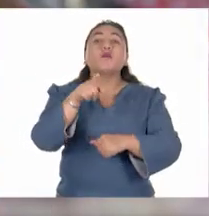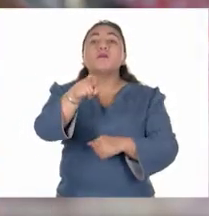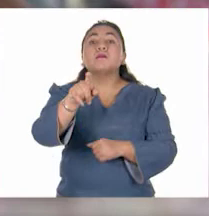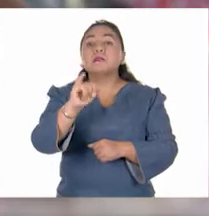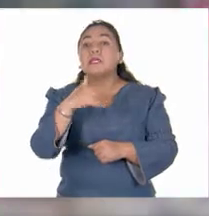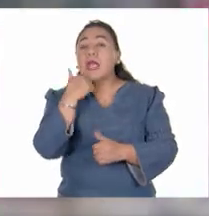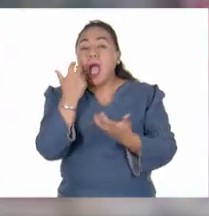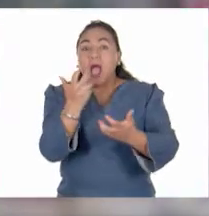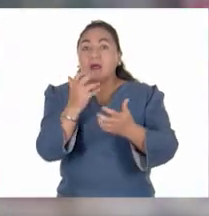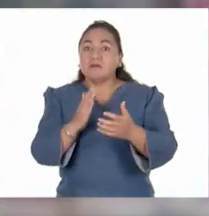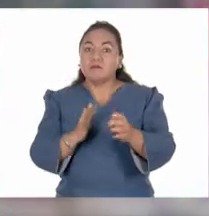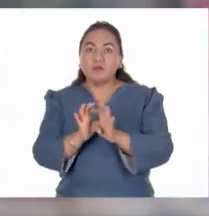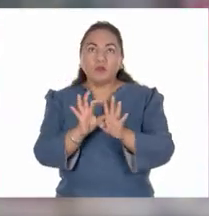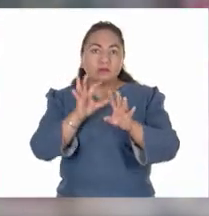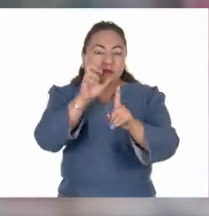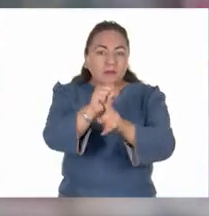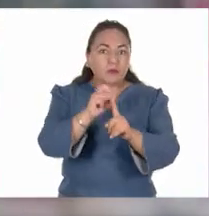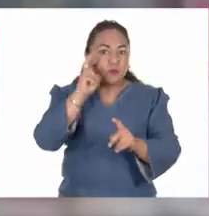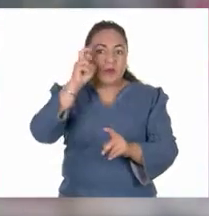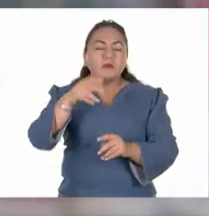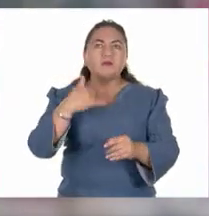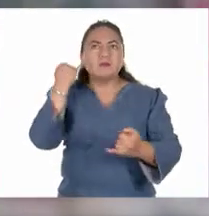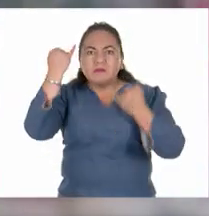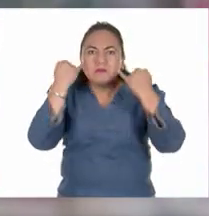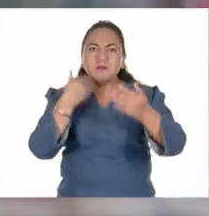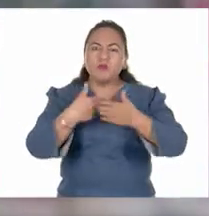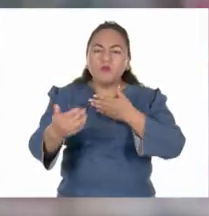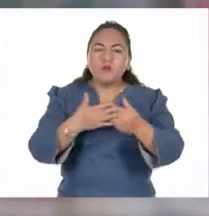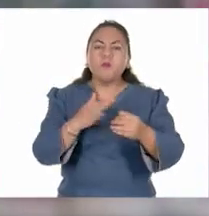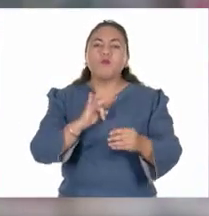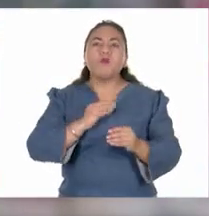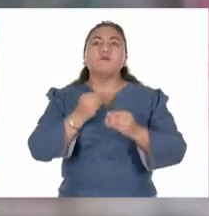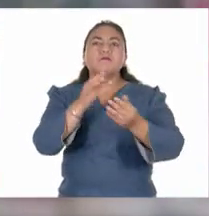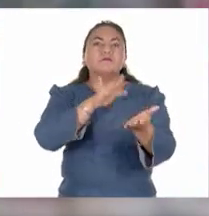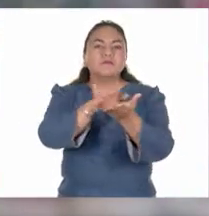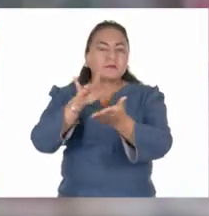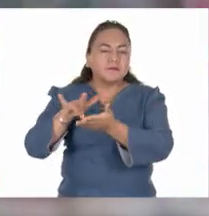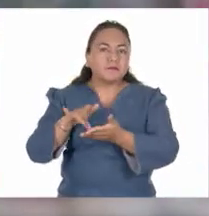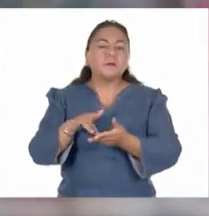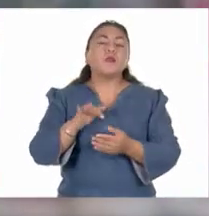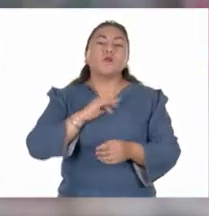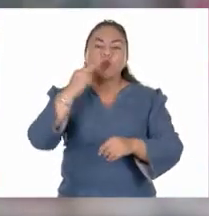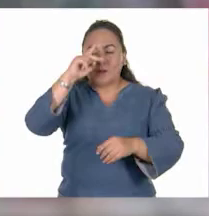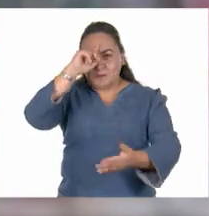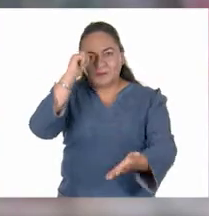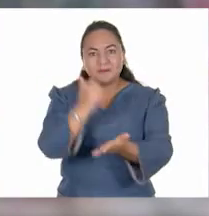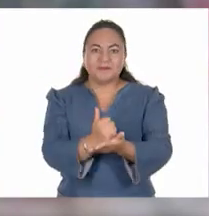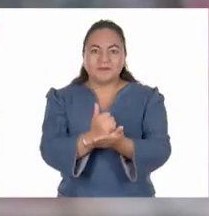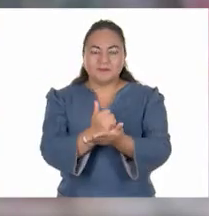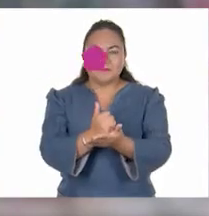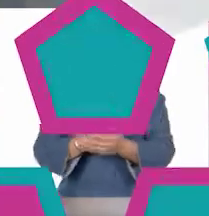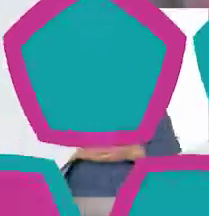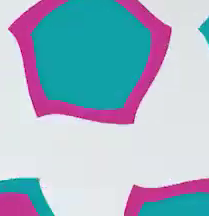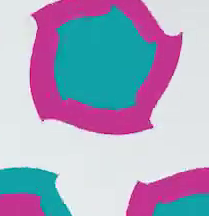tus sueños, innovar y crear esperanzas y, sobre todo, dejar tu nombre marcado en la historia.